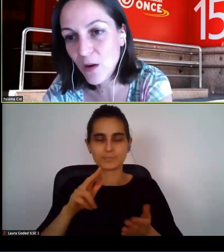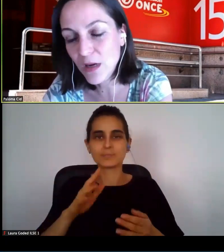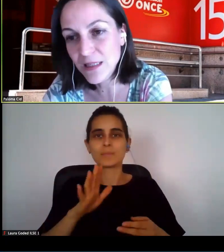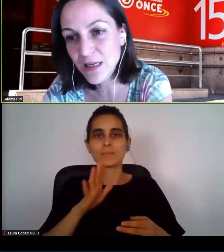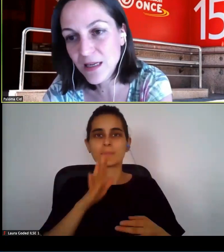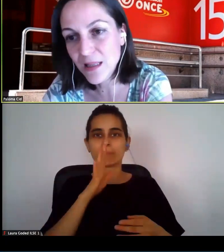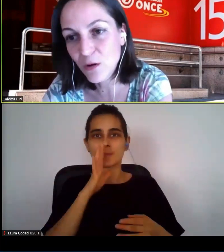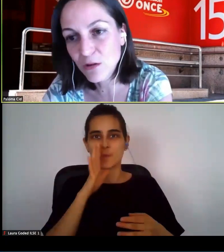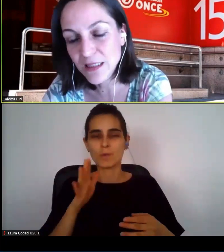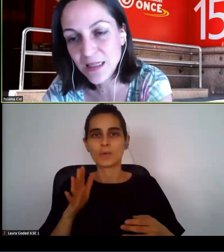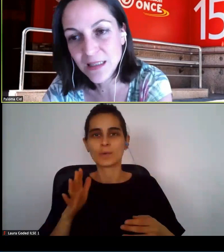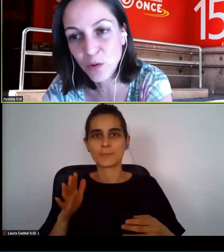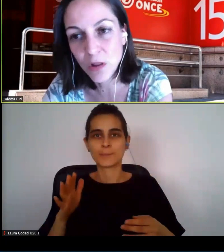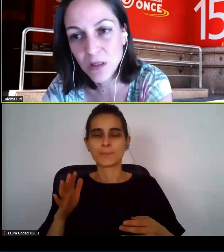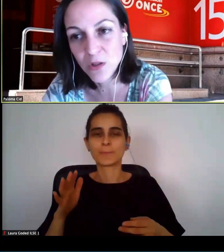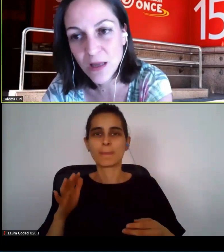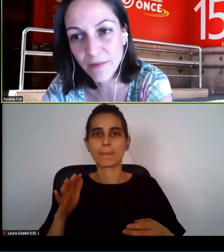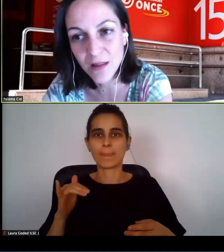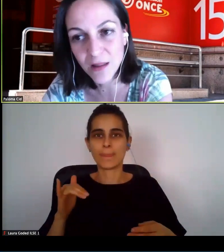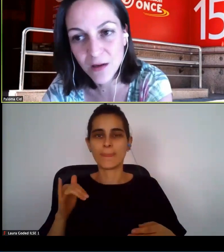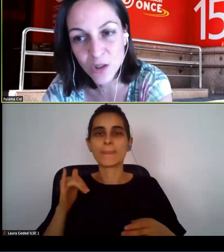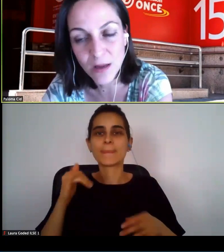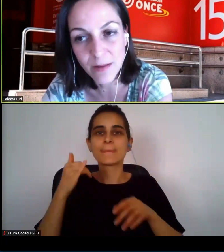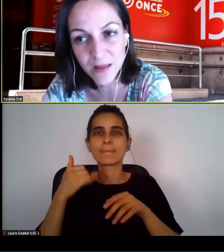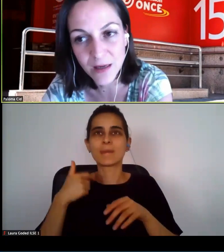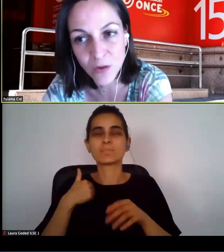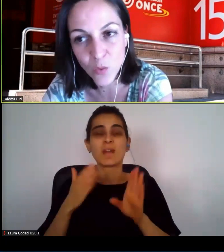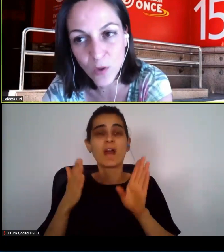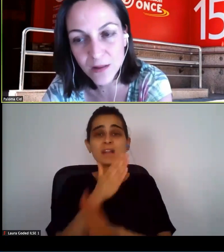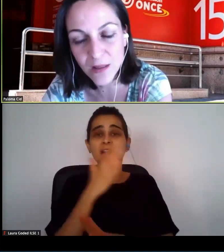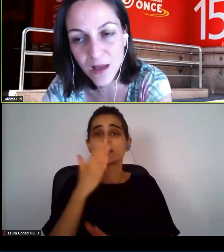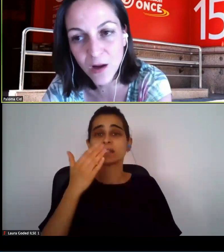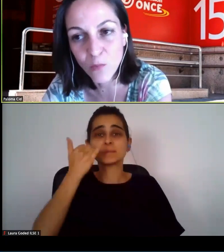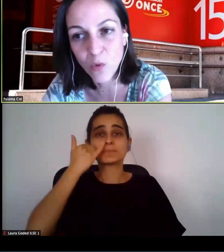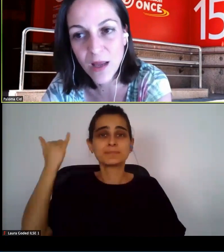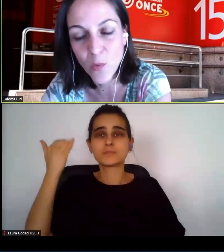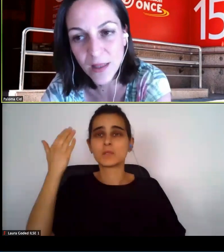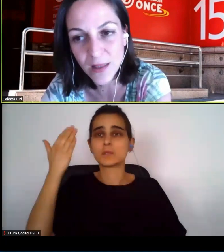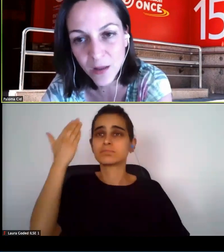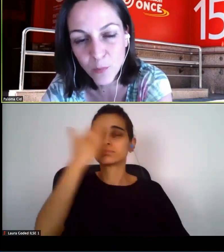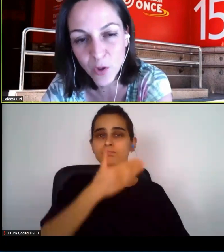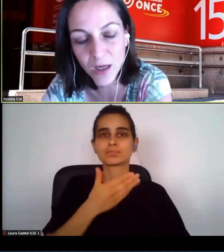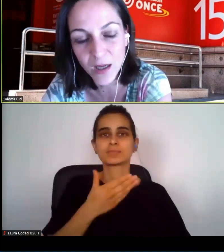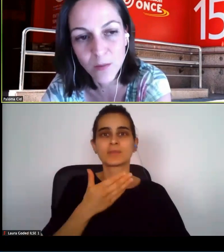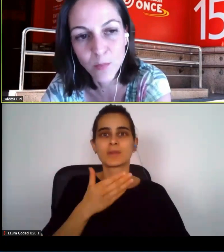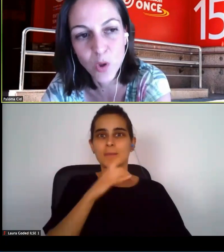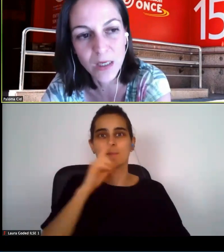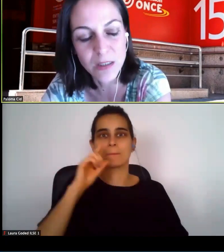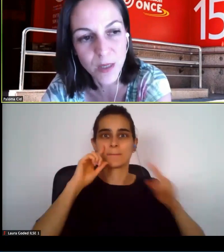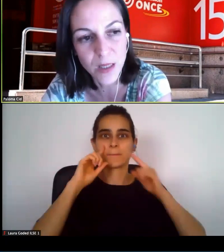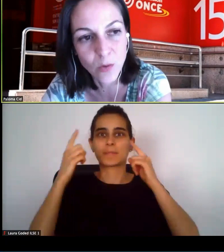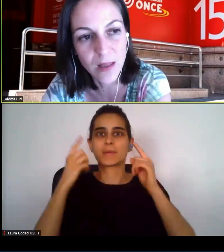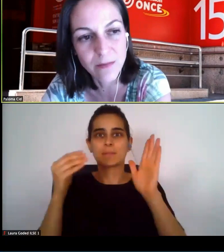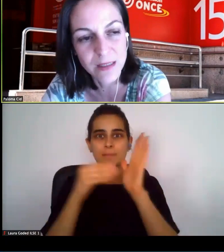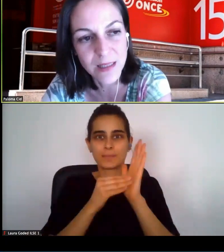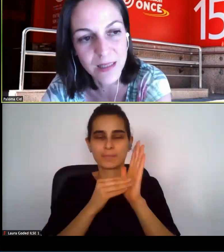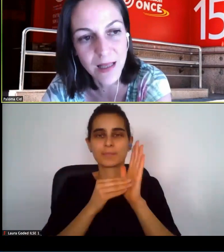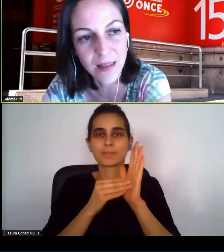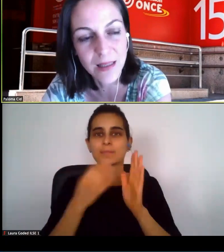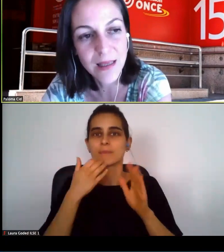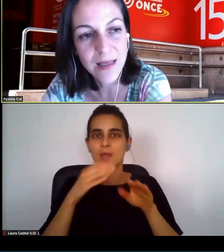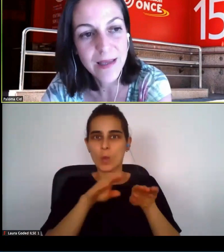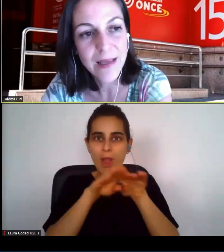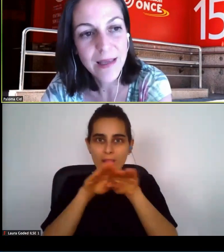cuenta una serie de cosas que hasta entonces no se habían tenido en cuenta, como la igualdad, por ejemplo, el respeto a la